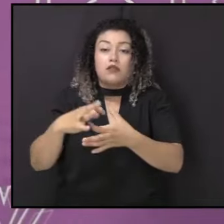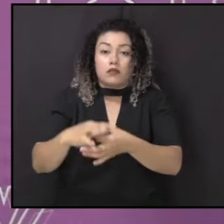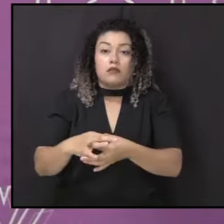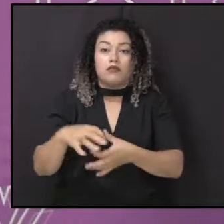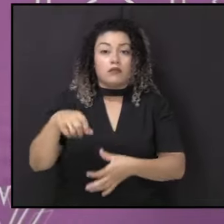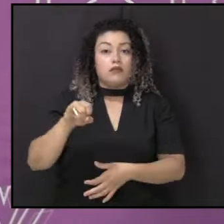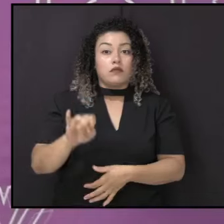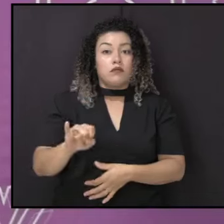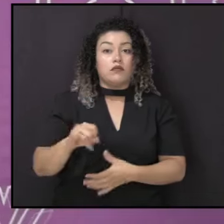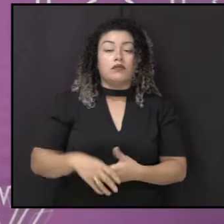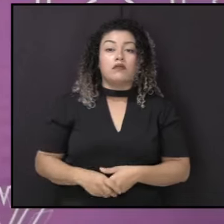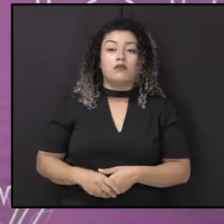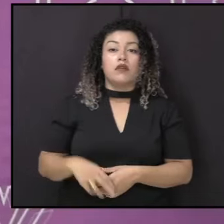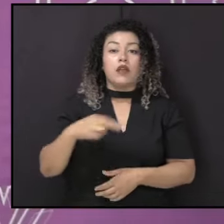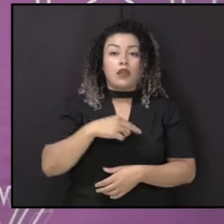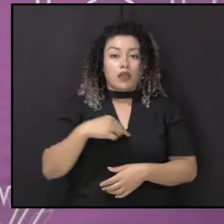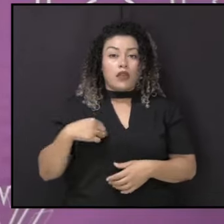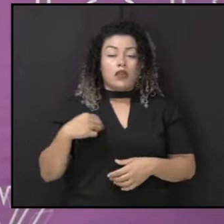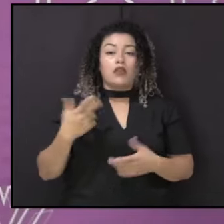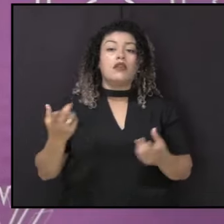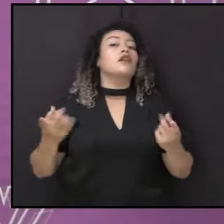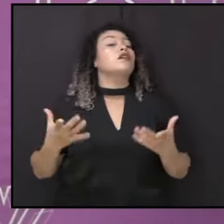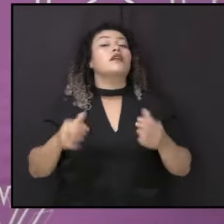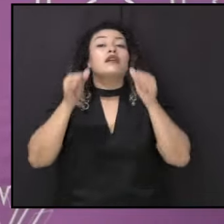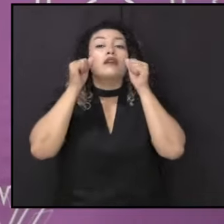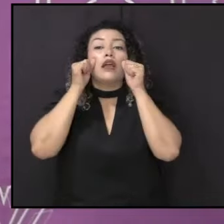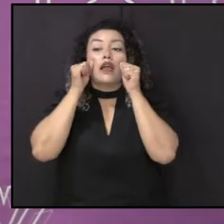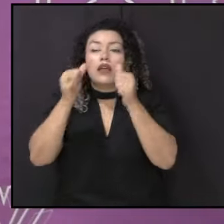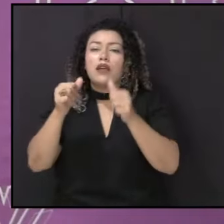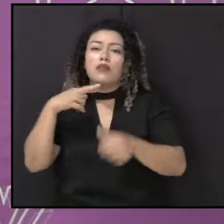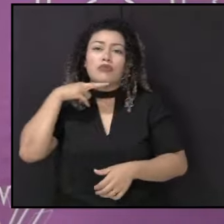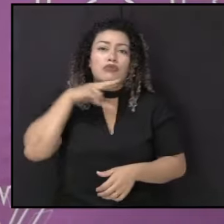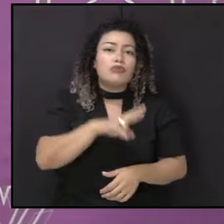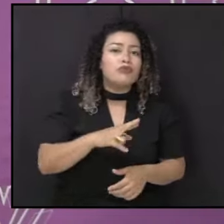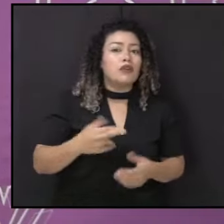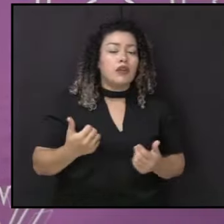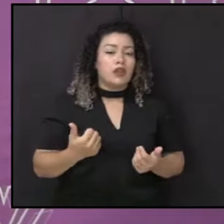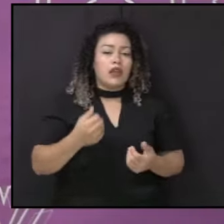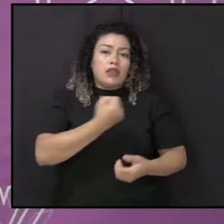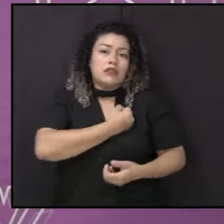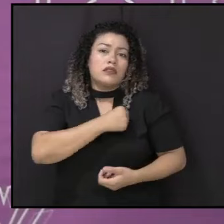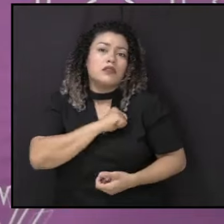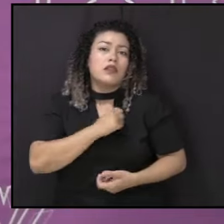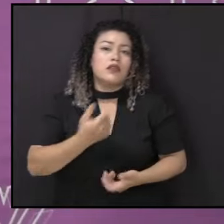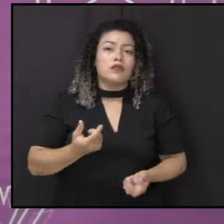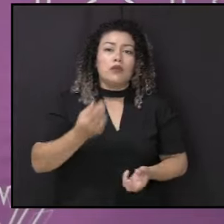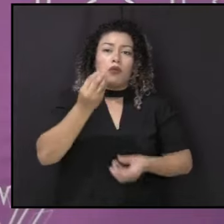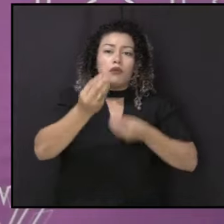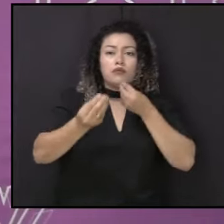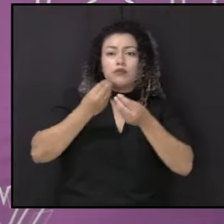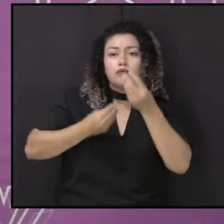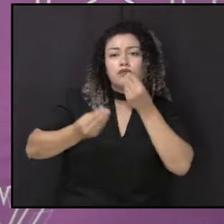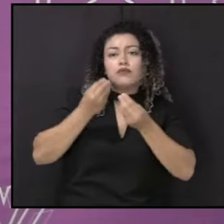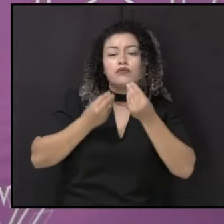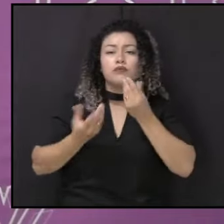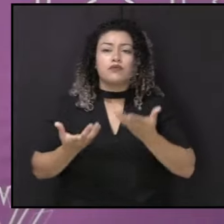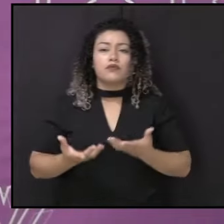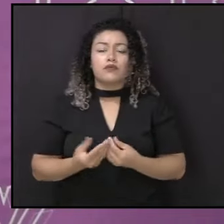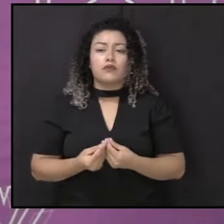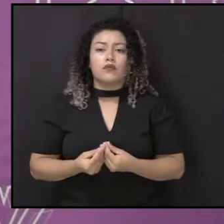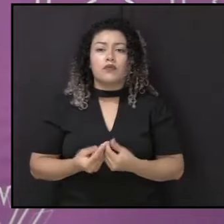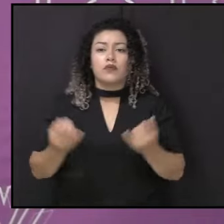que puedan recibir atención inmediata, primeros auxilios de salud, de nutrición, de